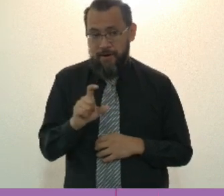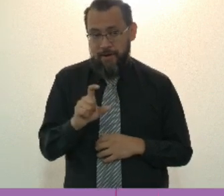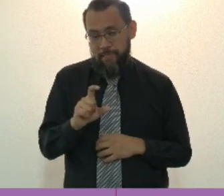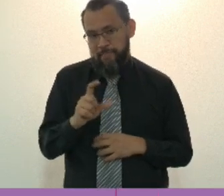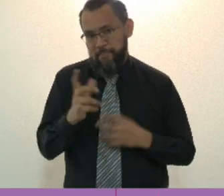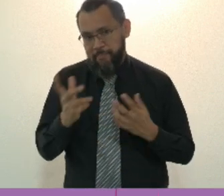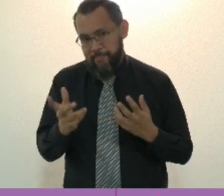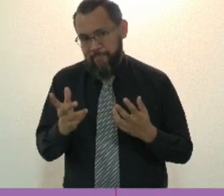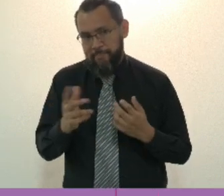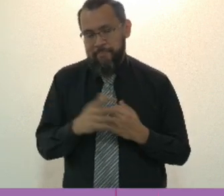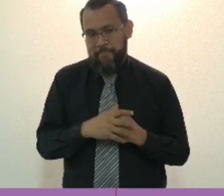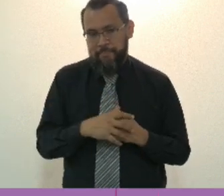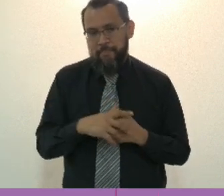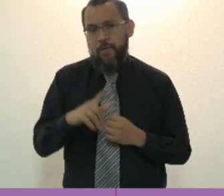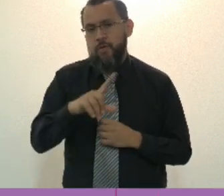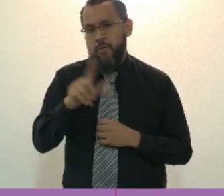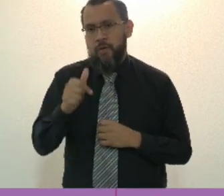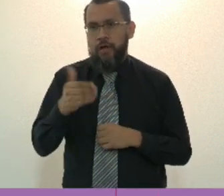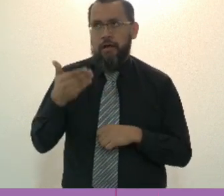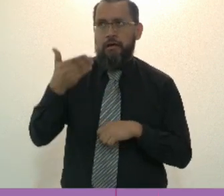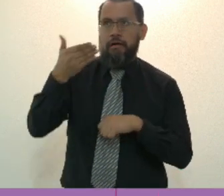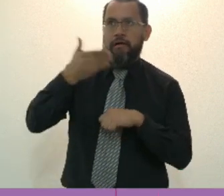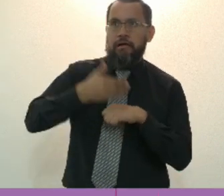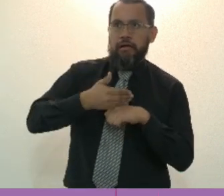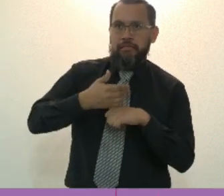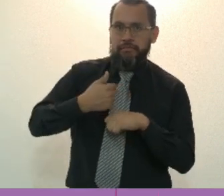por ahí con la sanción casi